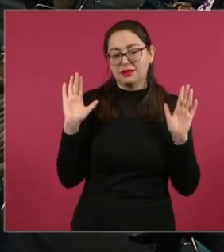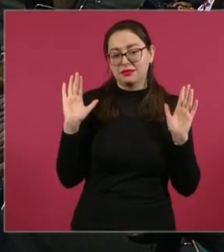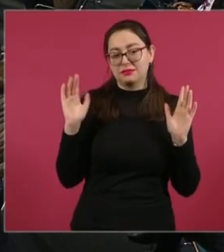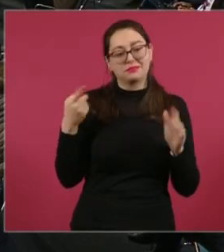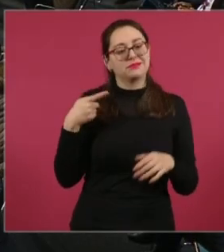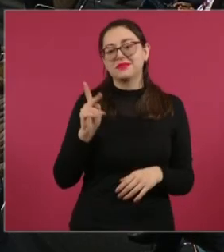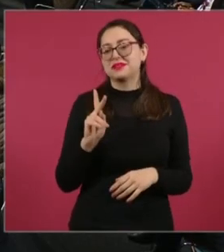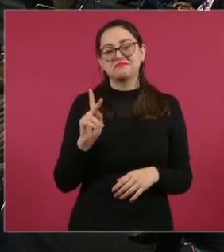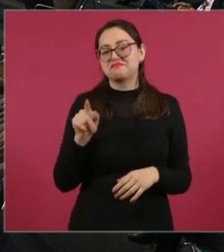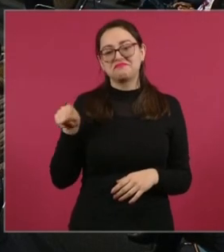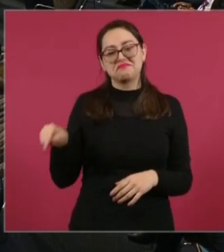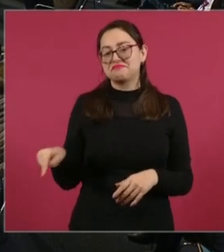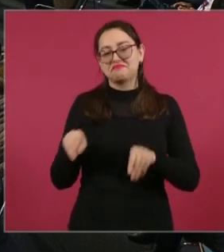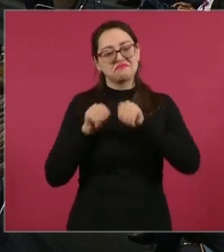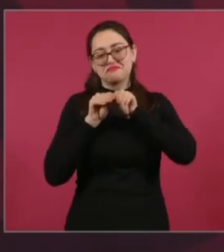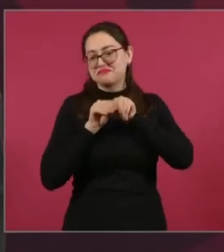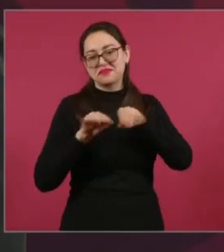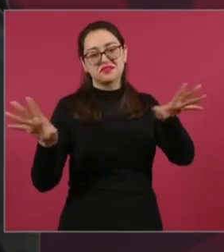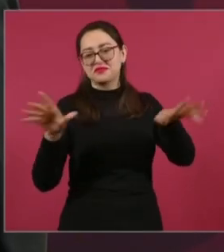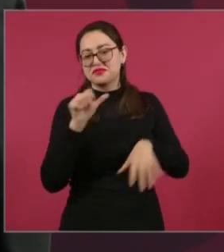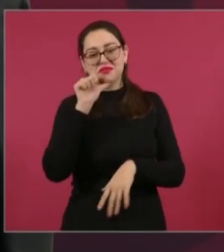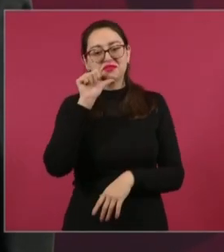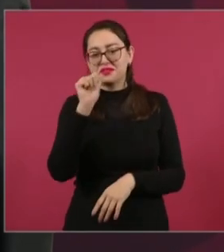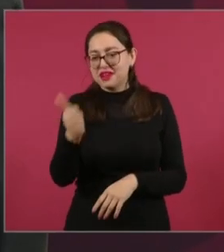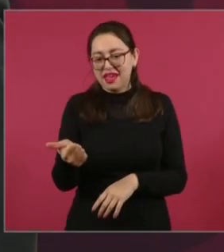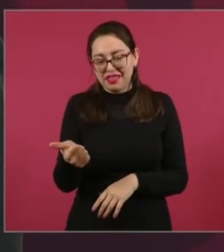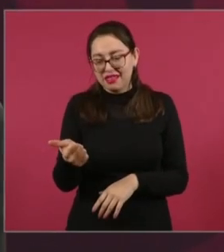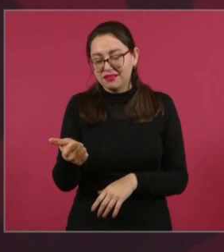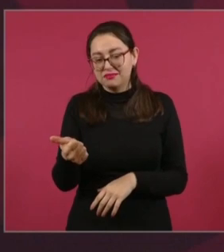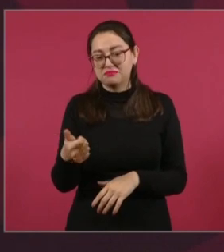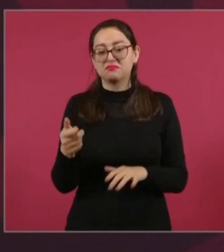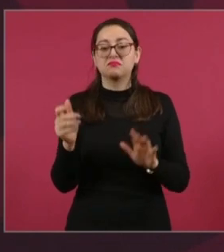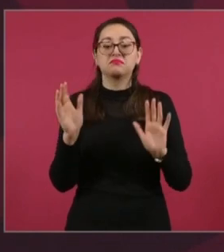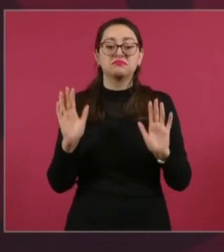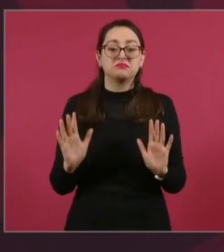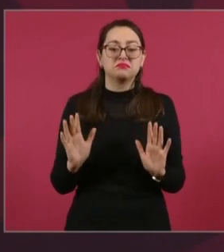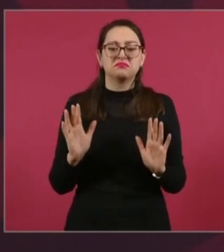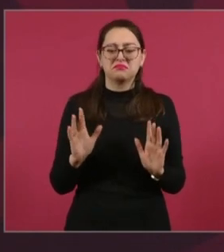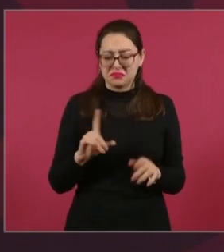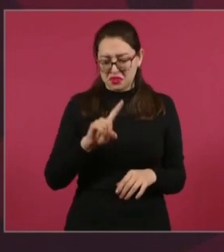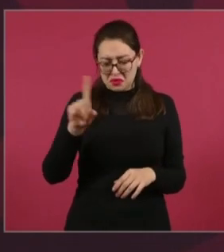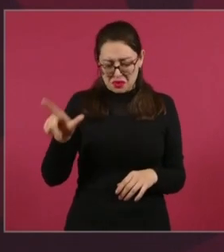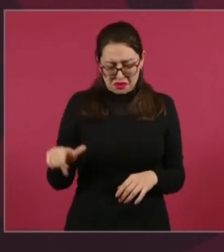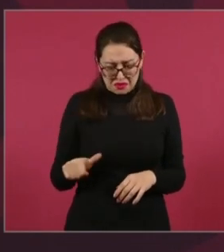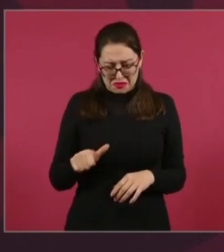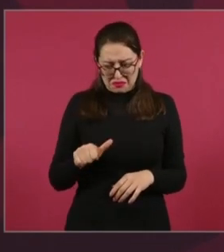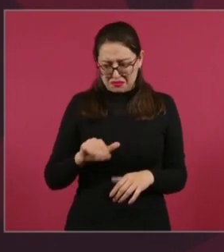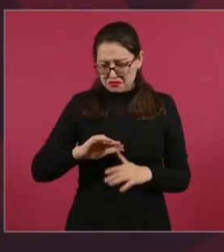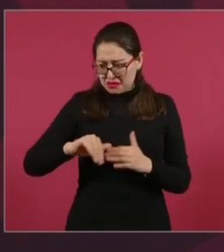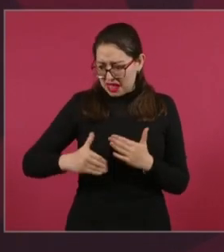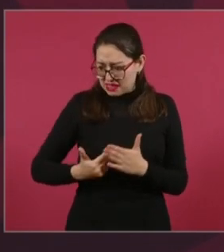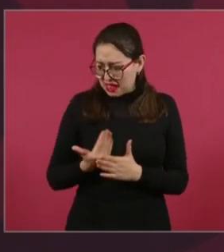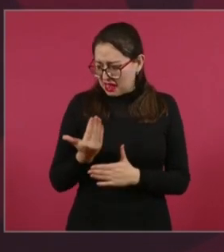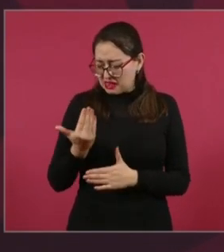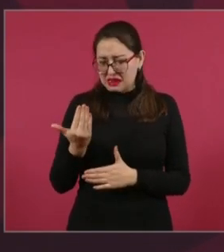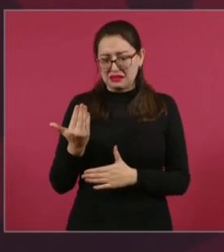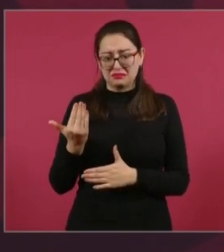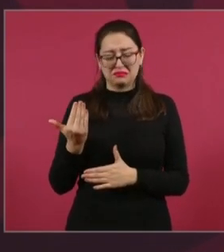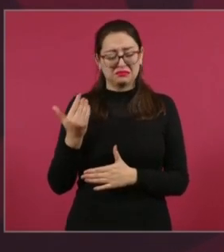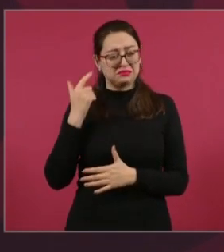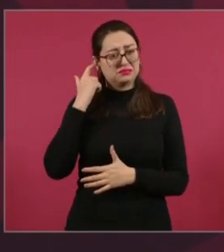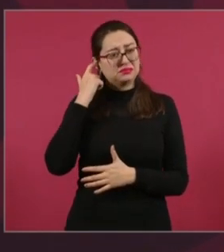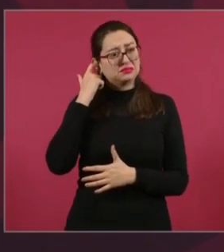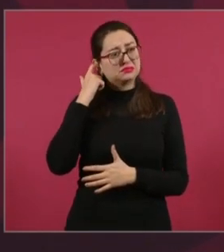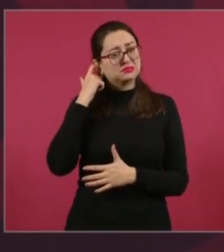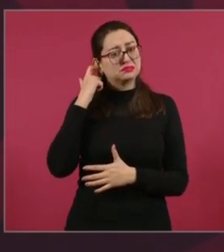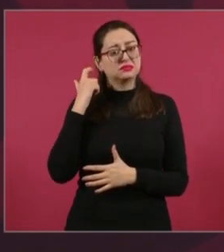El caso es que no llama rueda de prensa, no se da a conocer y no sé si en la mañana fue primero